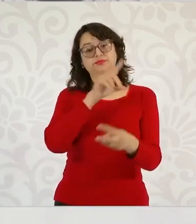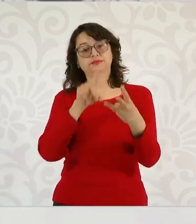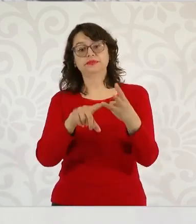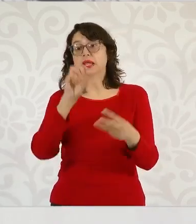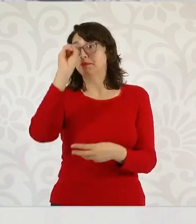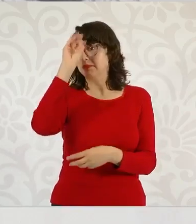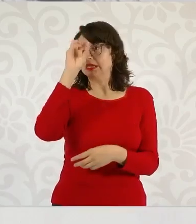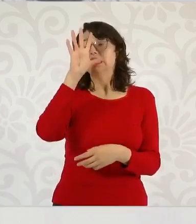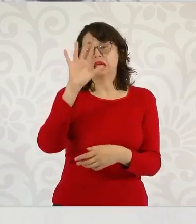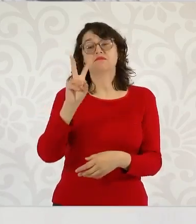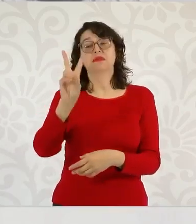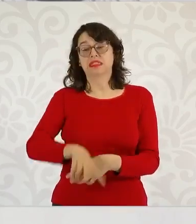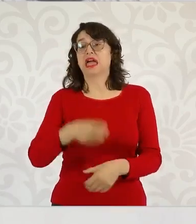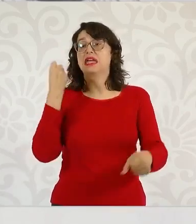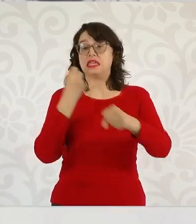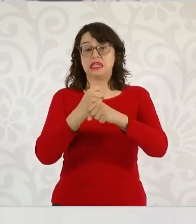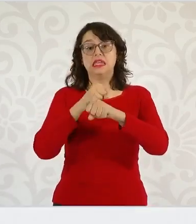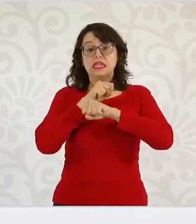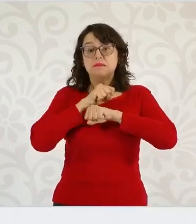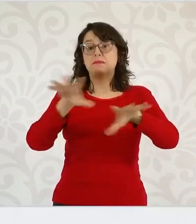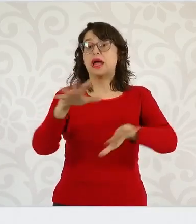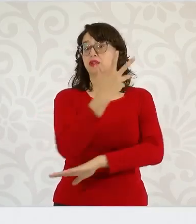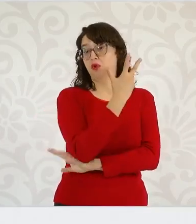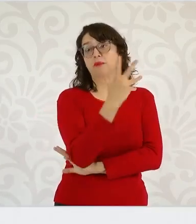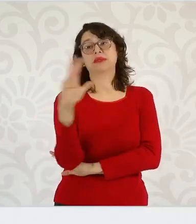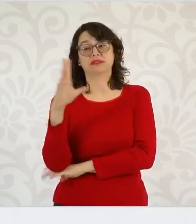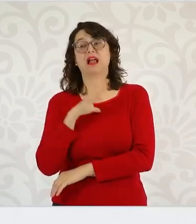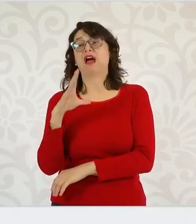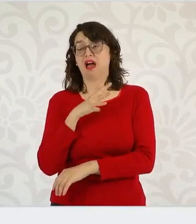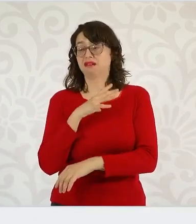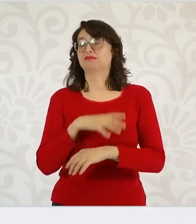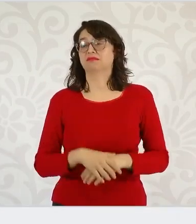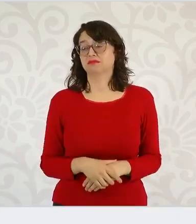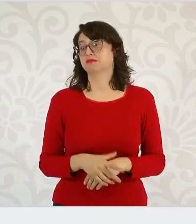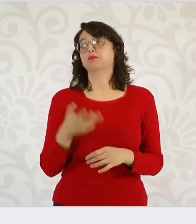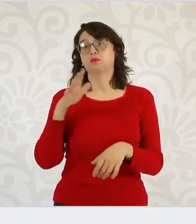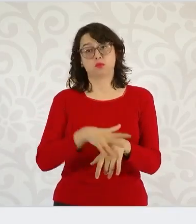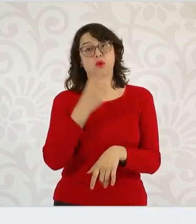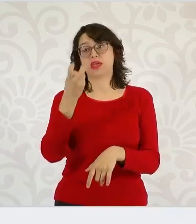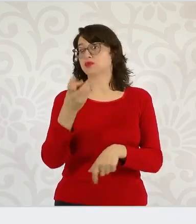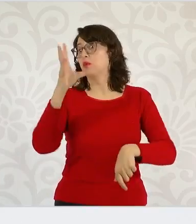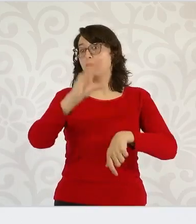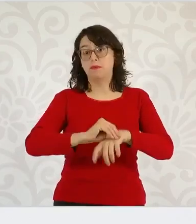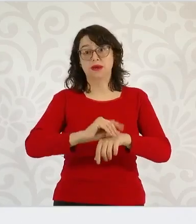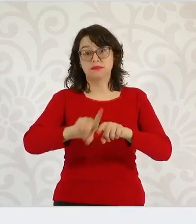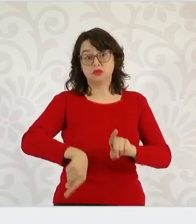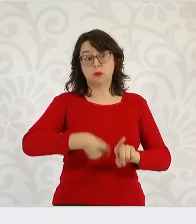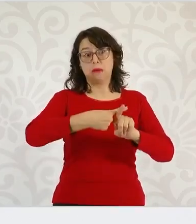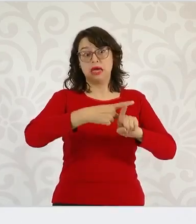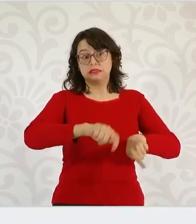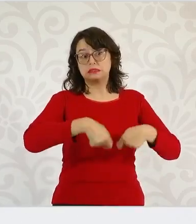gran impacto ambiental. En ese sentido, no hay concesiones y las minas que actualmente existen,